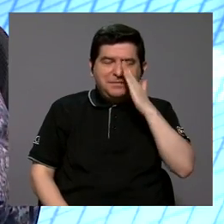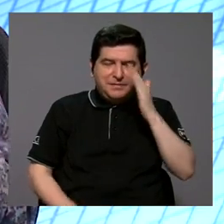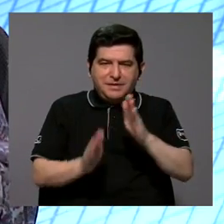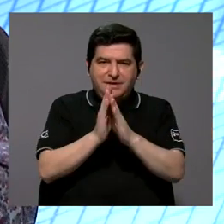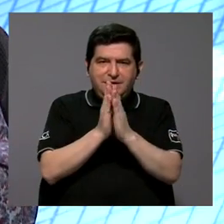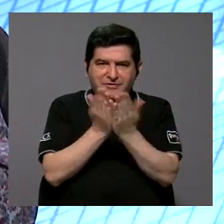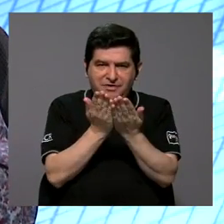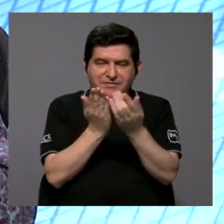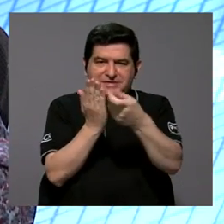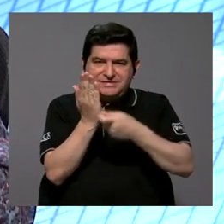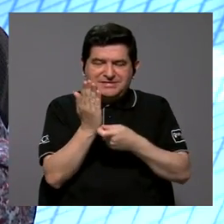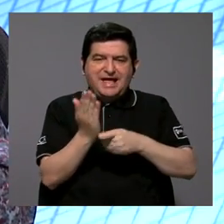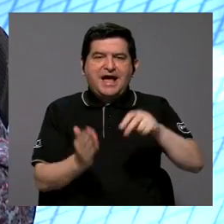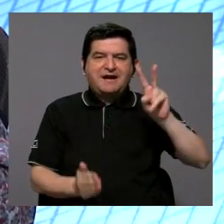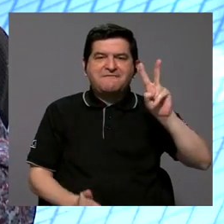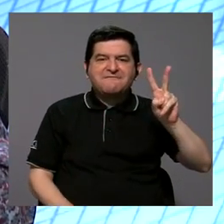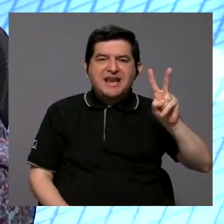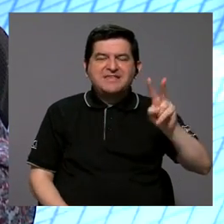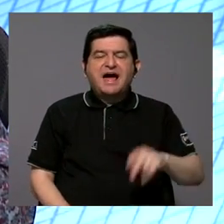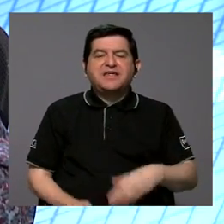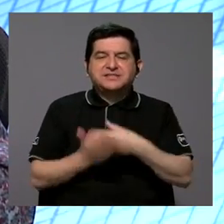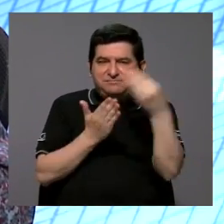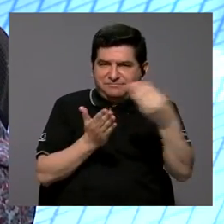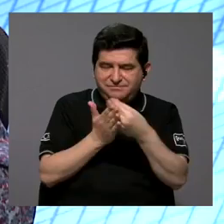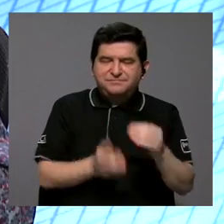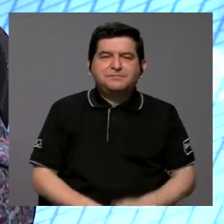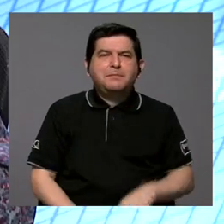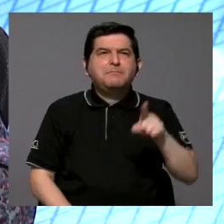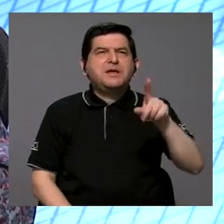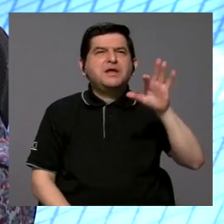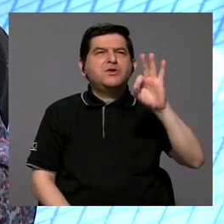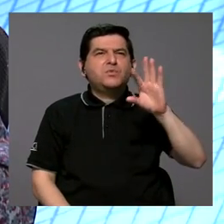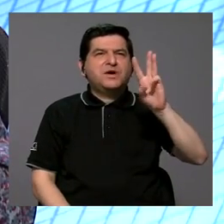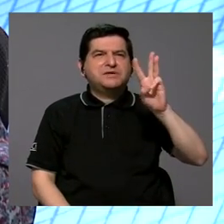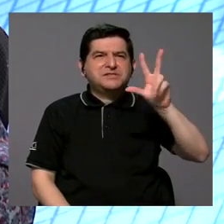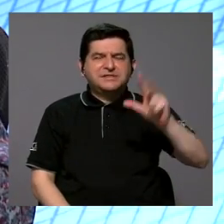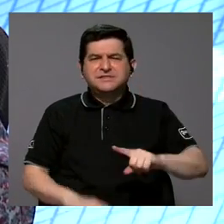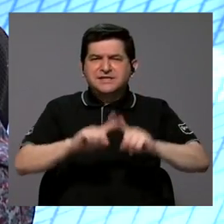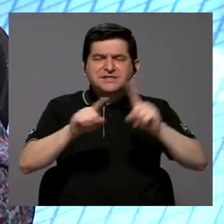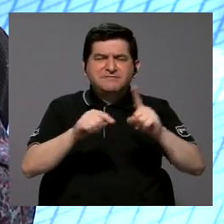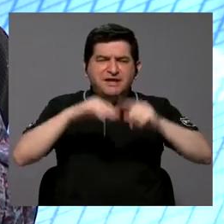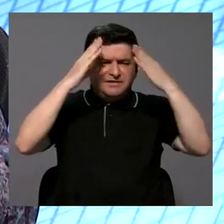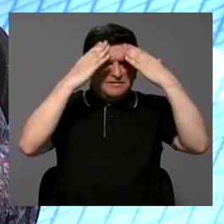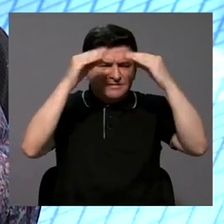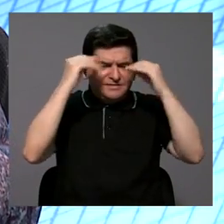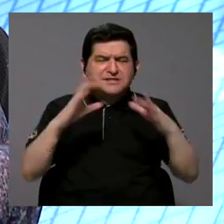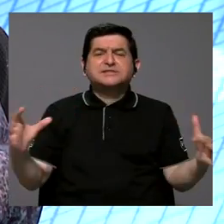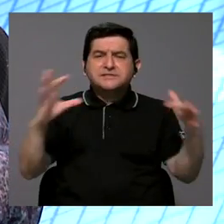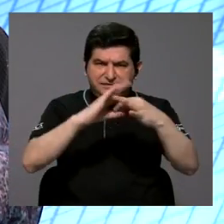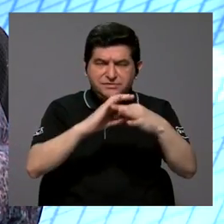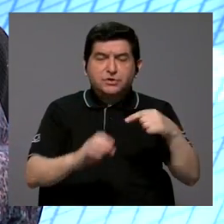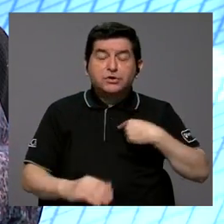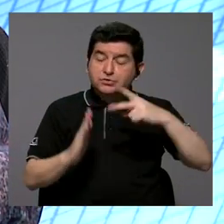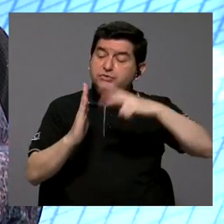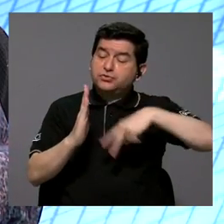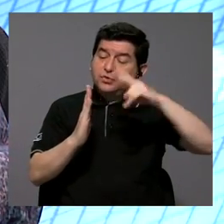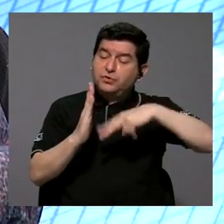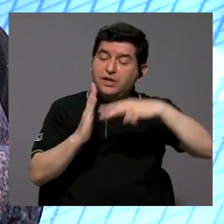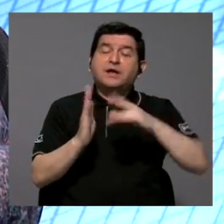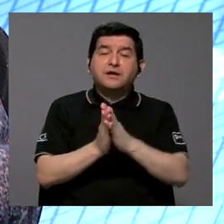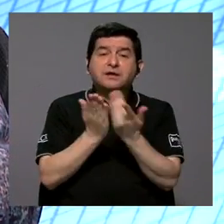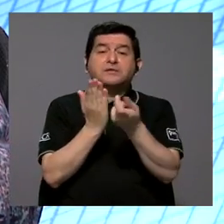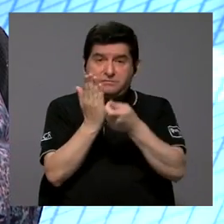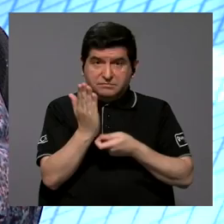en 1963 hubo una serie de reportajes acerca de los Beatles, yo leía la revista